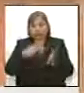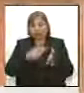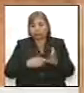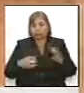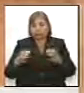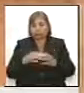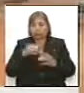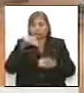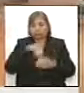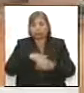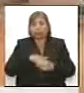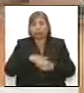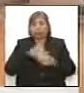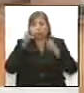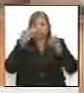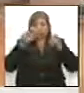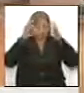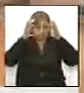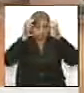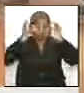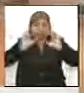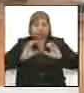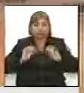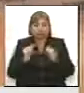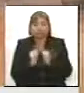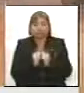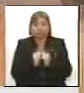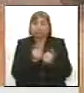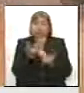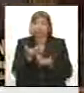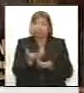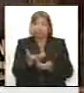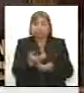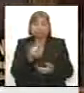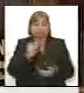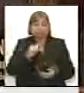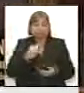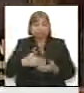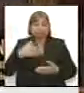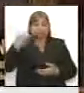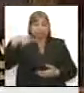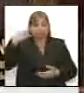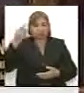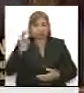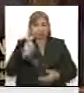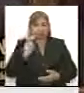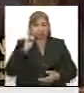unanimidad. Se acordó ver el caso en una sesión extraordinaria que se realizará el próximo viernes.